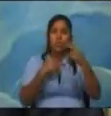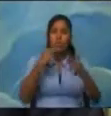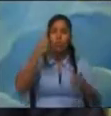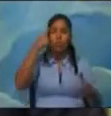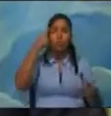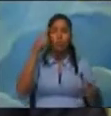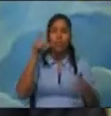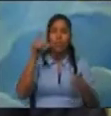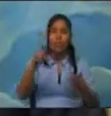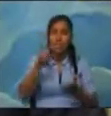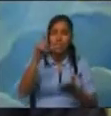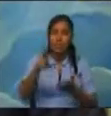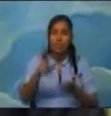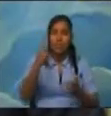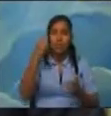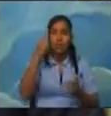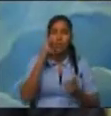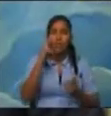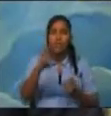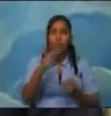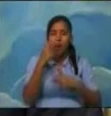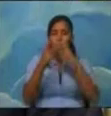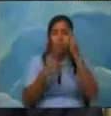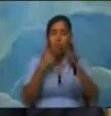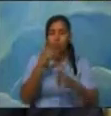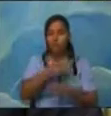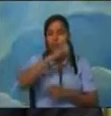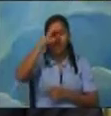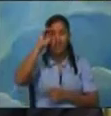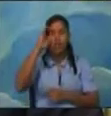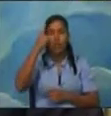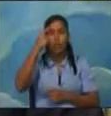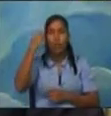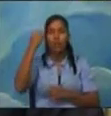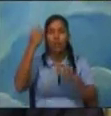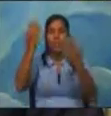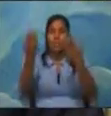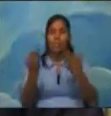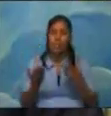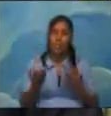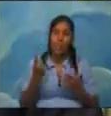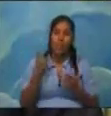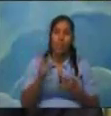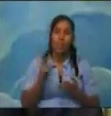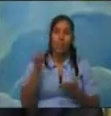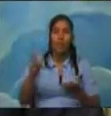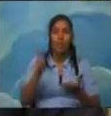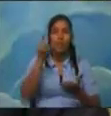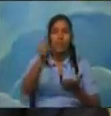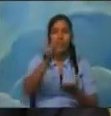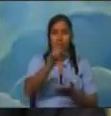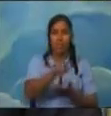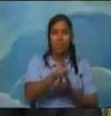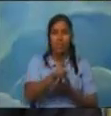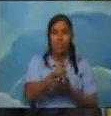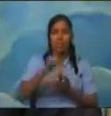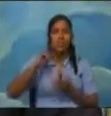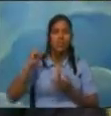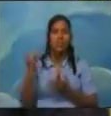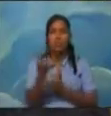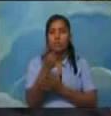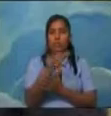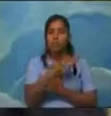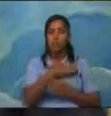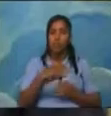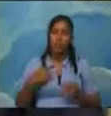enseñar. ¿Para qué viene la voz de Dios? La voz de Dios viene para darnos una enseñanza. Dios desde el principio